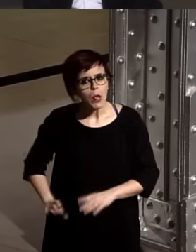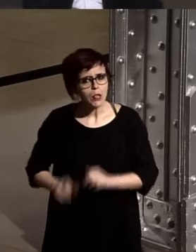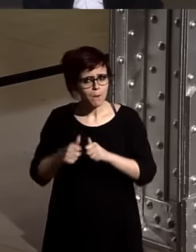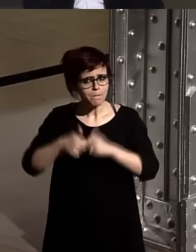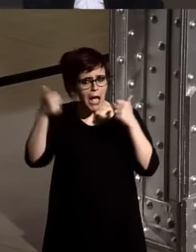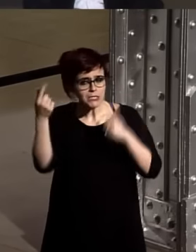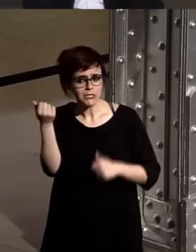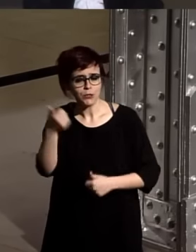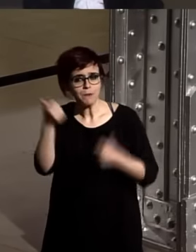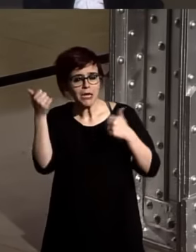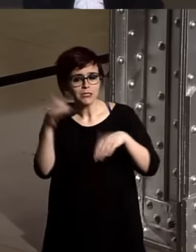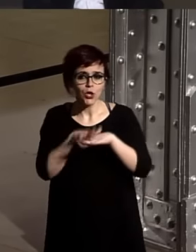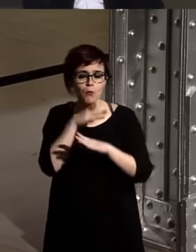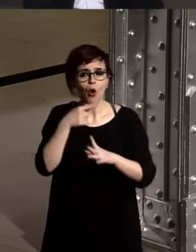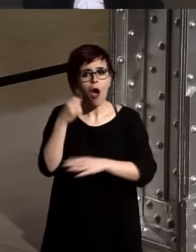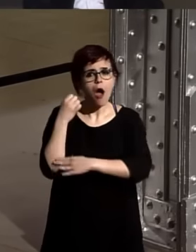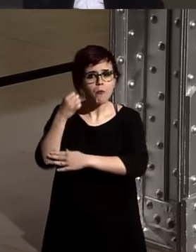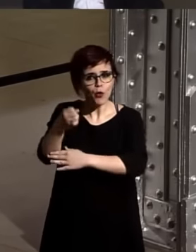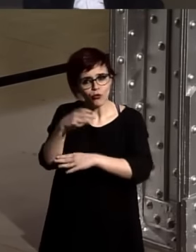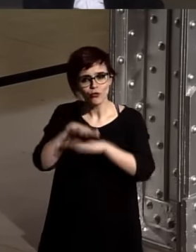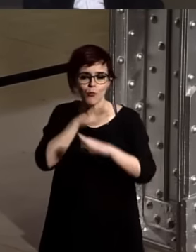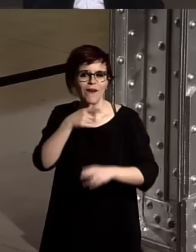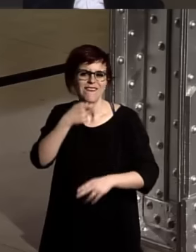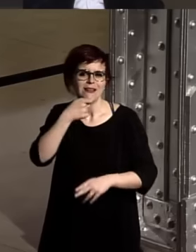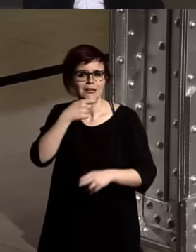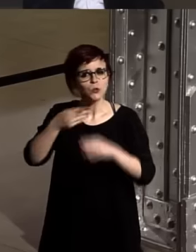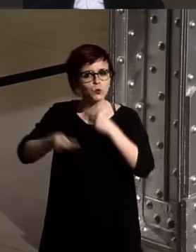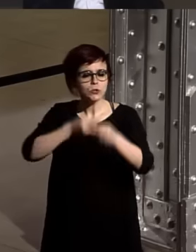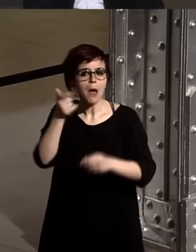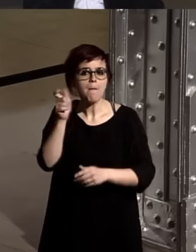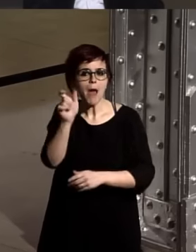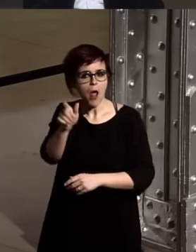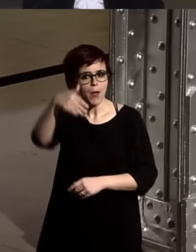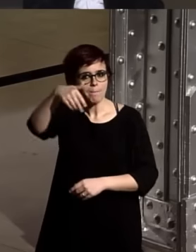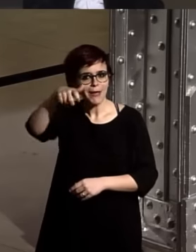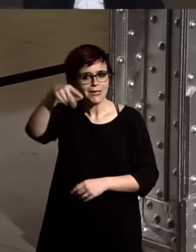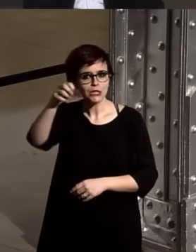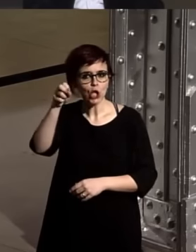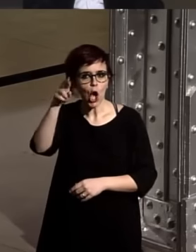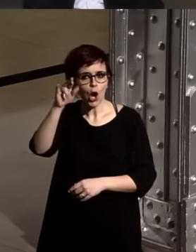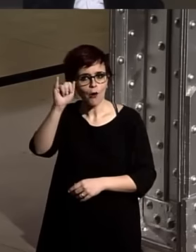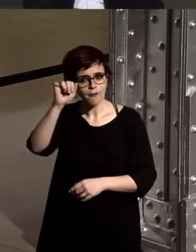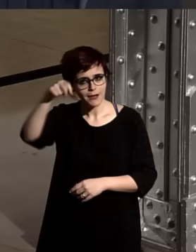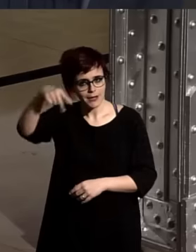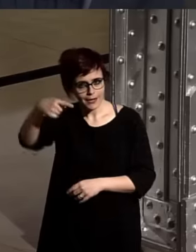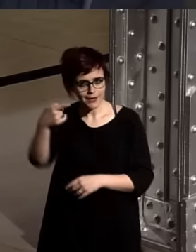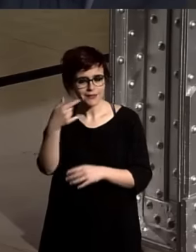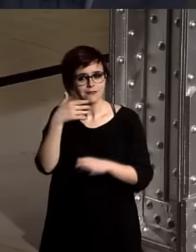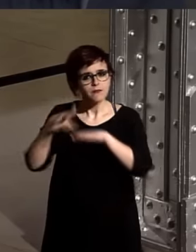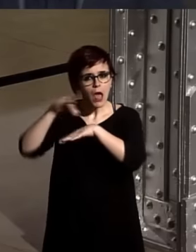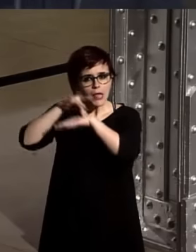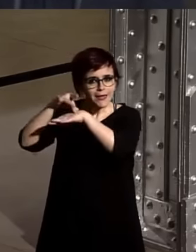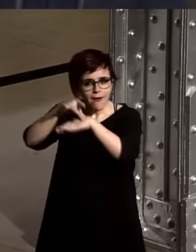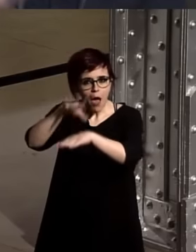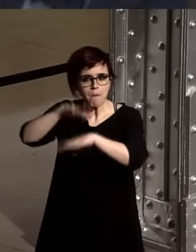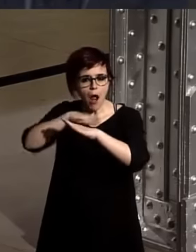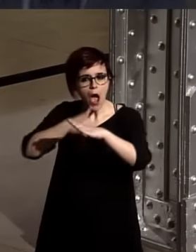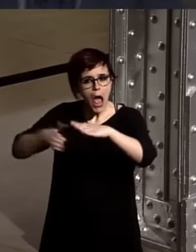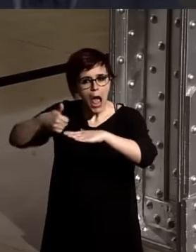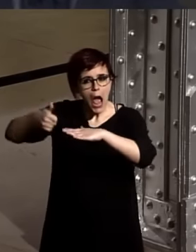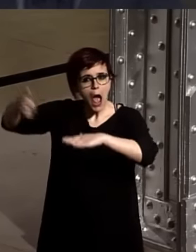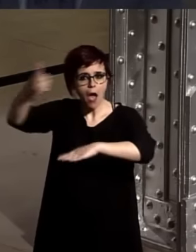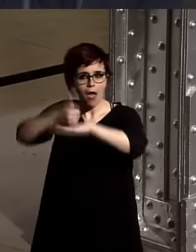lo que llaman los americanos mentor in más apoyo a lo largo de la carrera es decir No solo te contratamos sino que te vamos a apoyar para que llegues hasta arriba de todo y esto